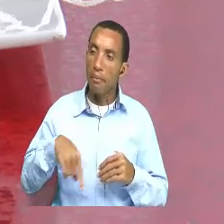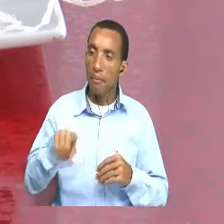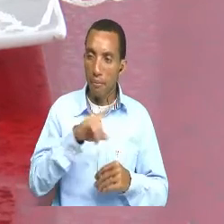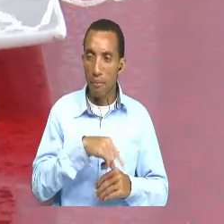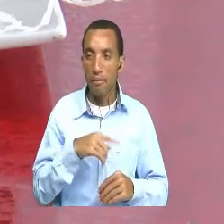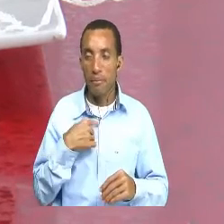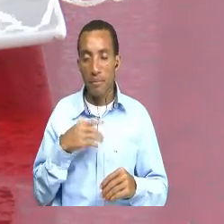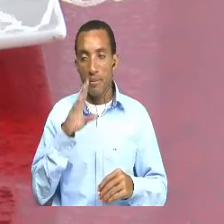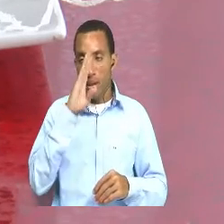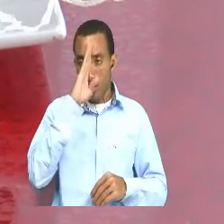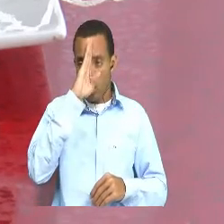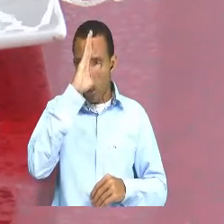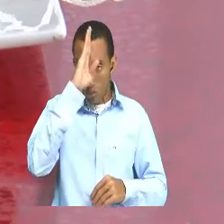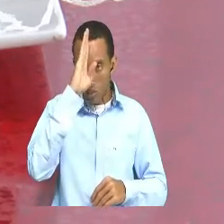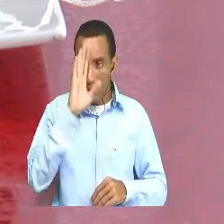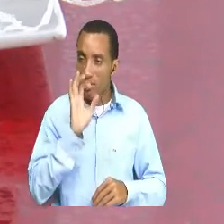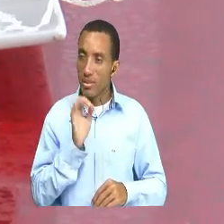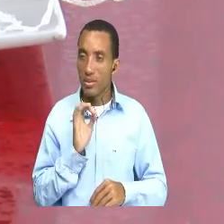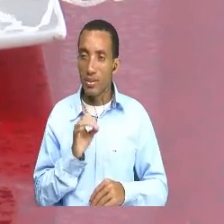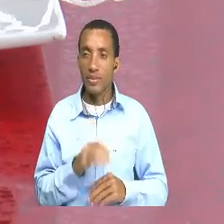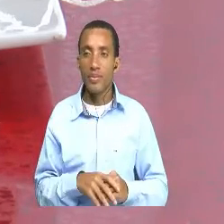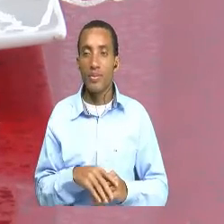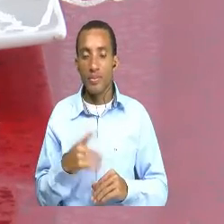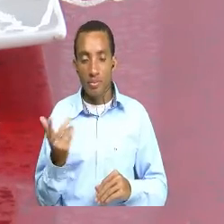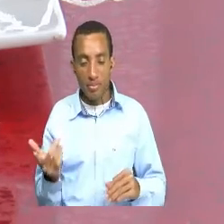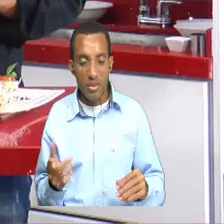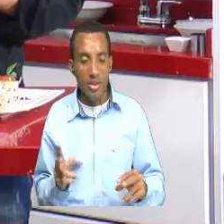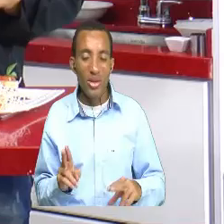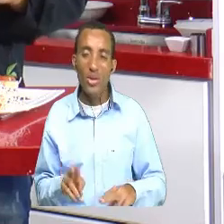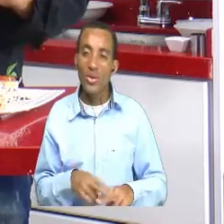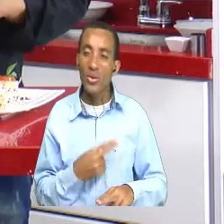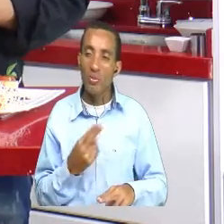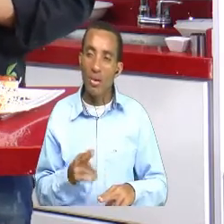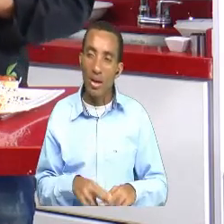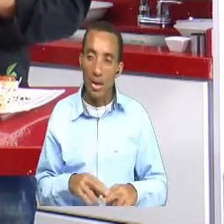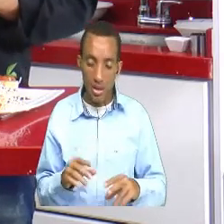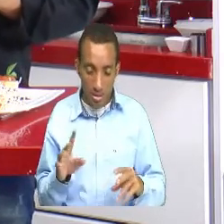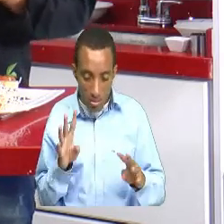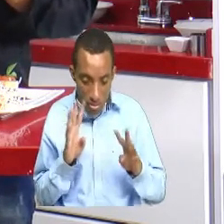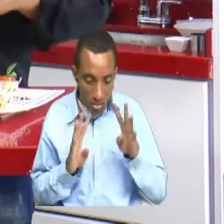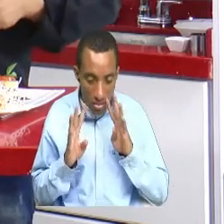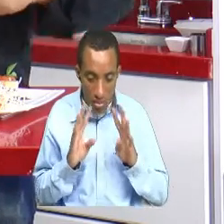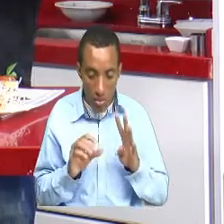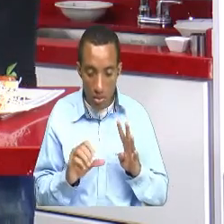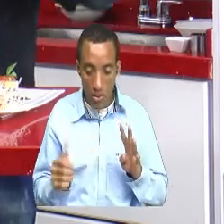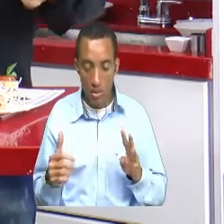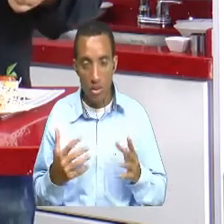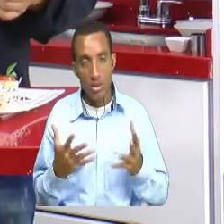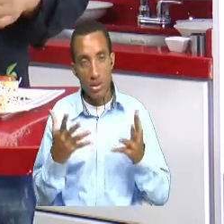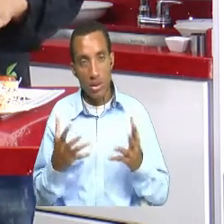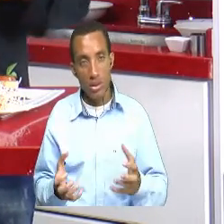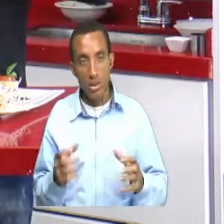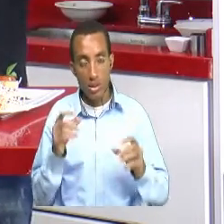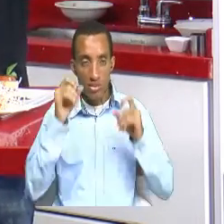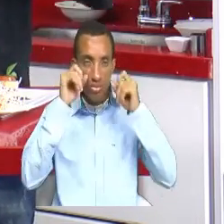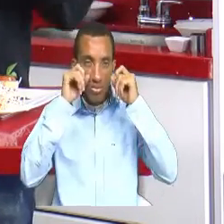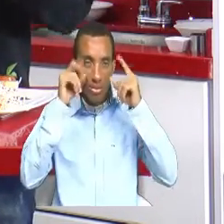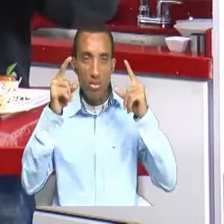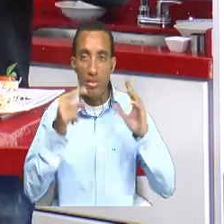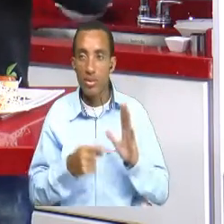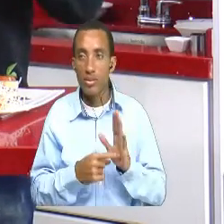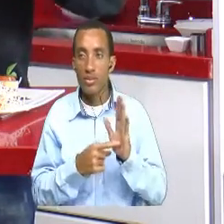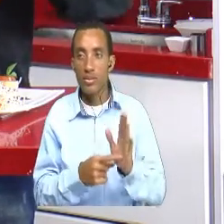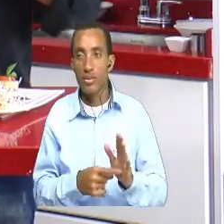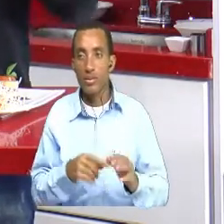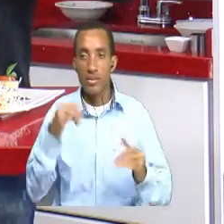acostumbrada a pronto en algunas ocasiones encontrar platos normalitos bien decorados pero en las ecuaciones nosotros queremos sorprender entonces empezamos